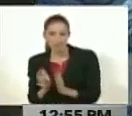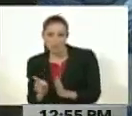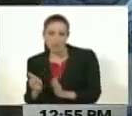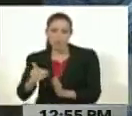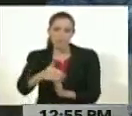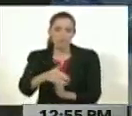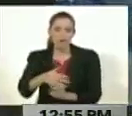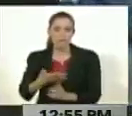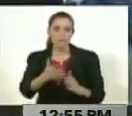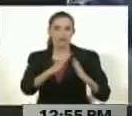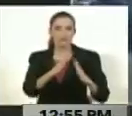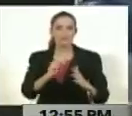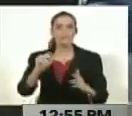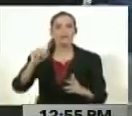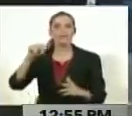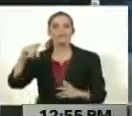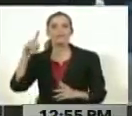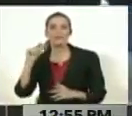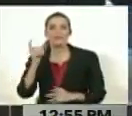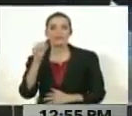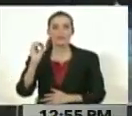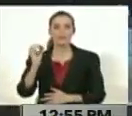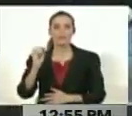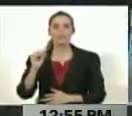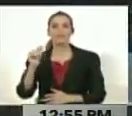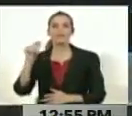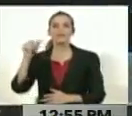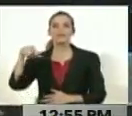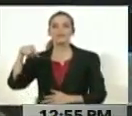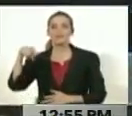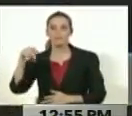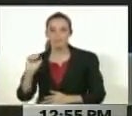se iba para la casa de Mandingo. Felipe Rengifo, uno de los mejores